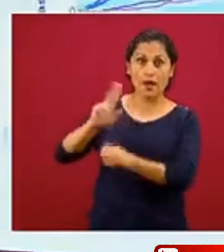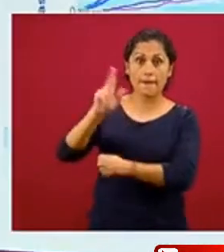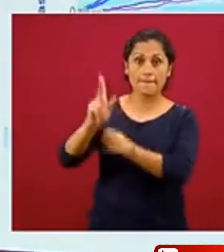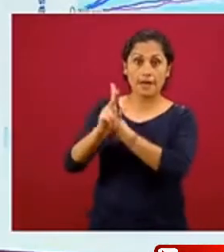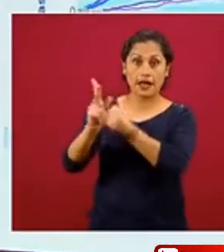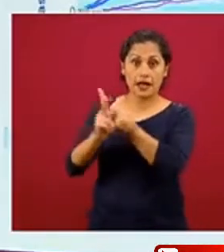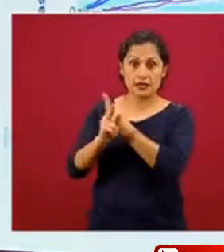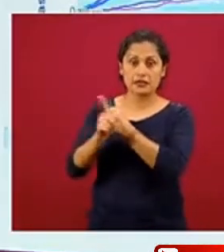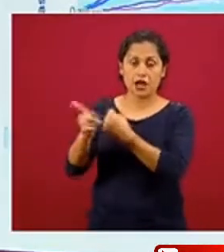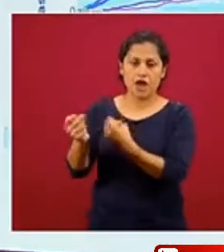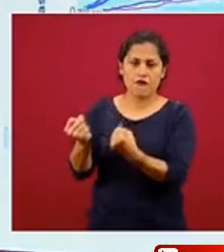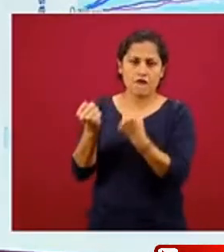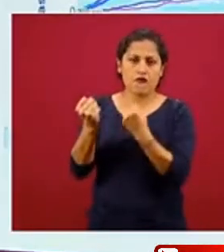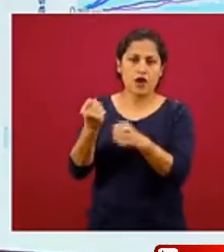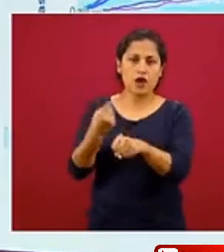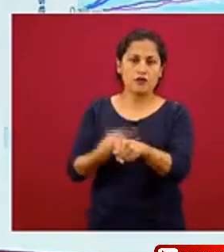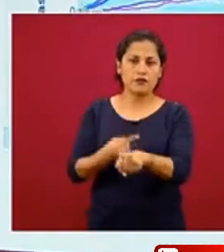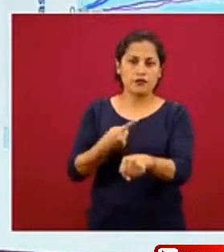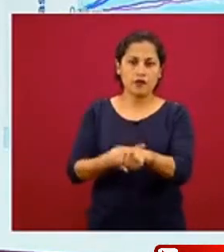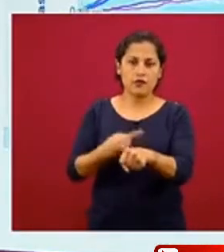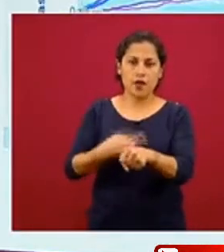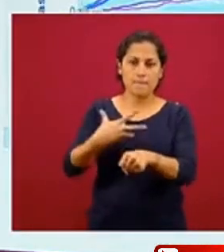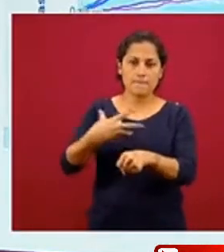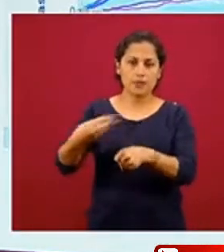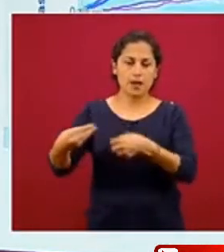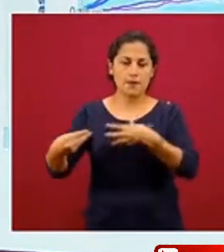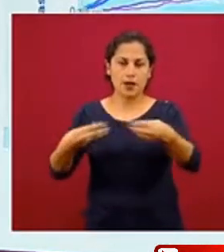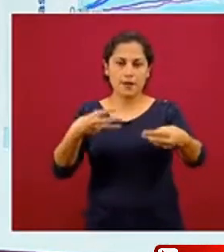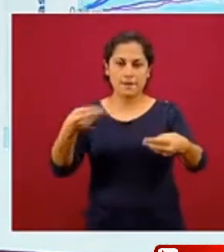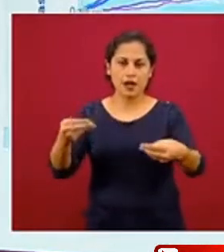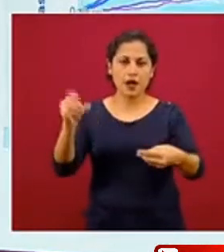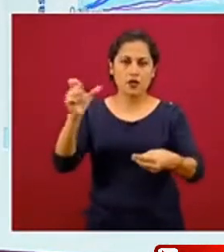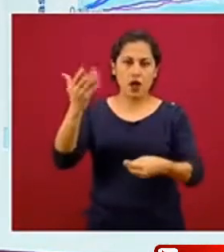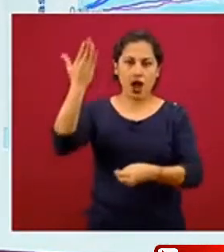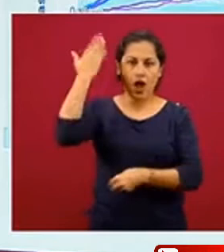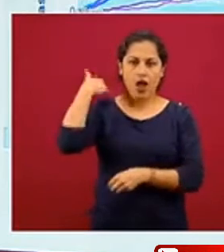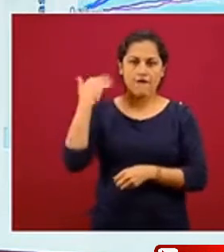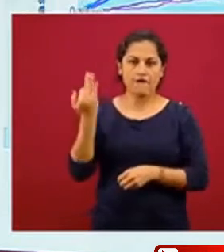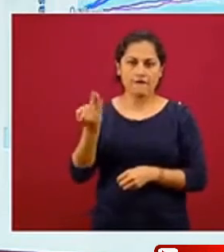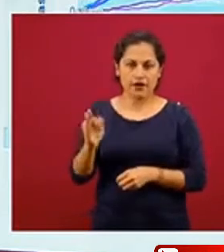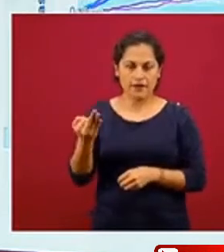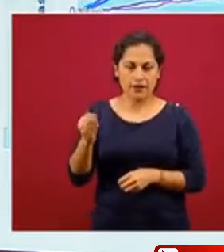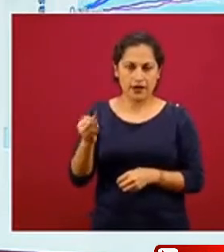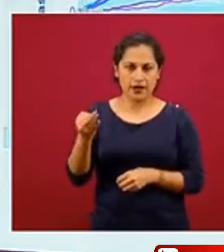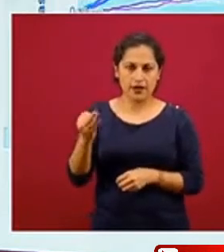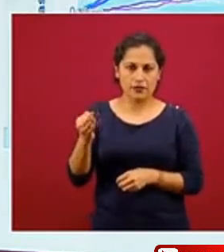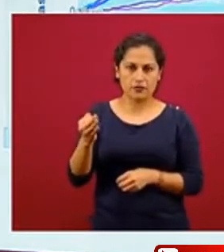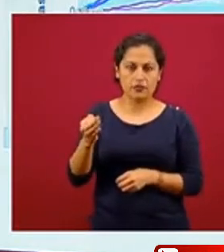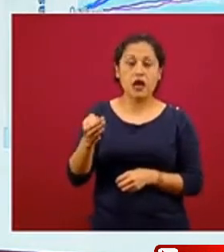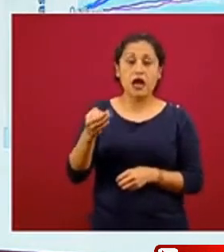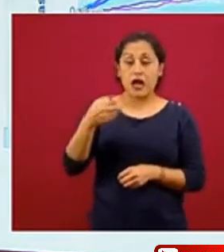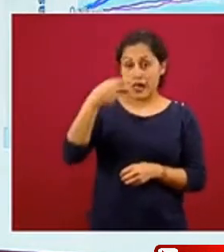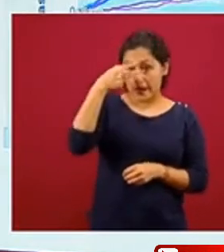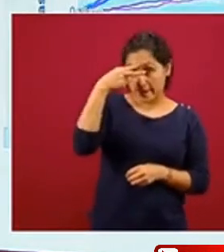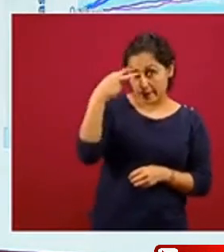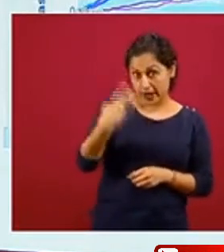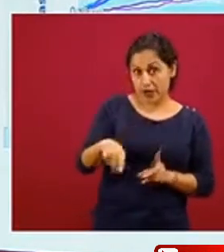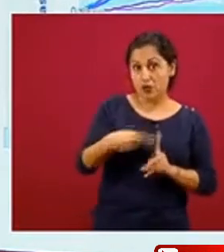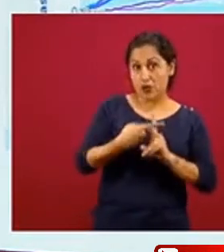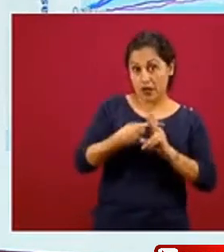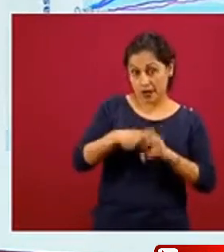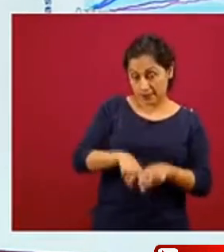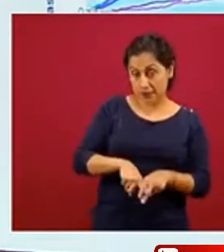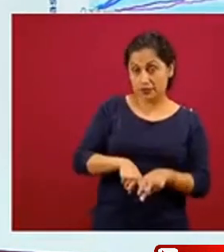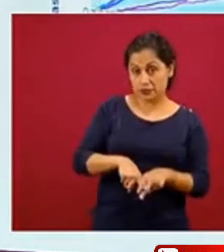de manera más intensa la epidemia al inicio en los primeros días de febrero, donde se sitúa México con respecto a estos